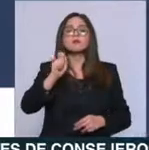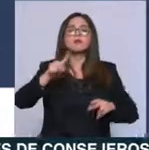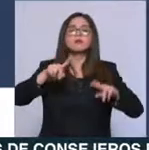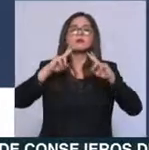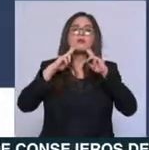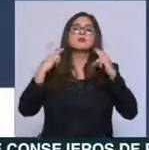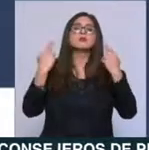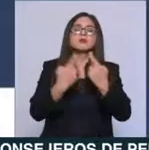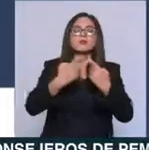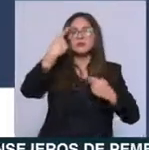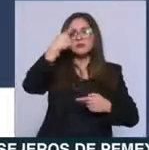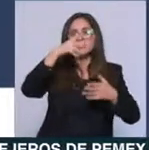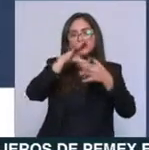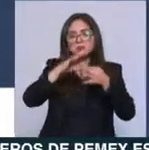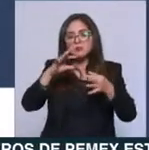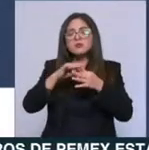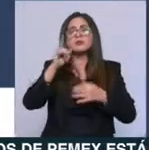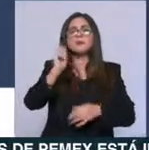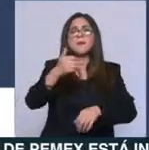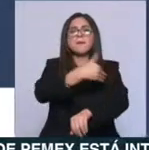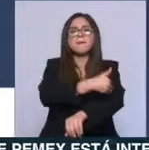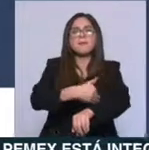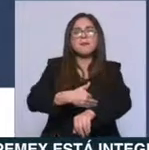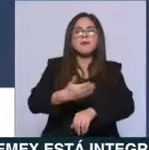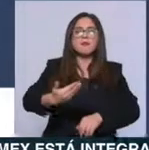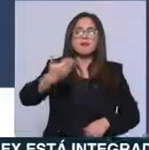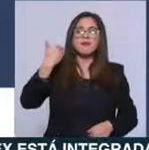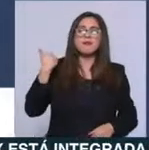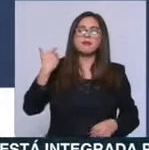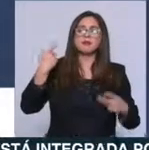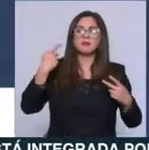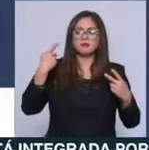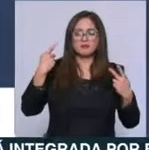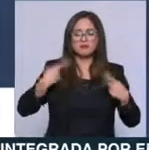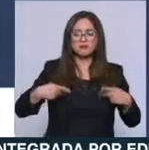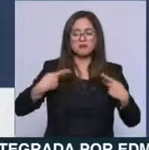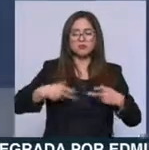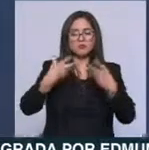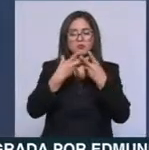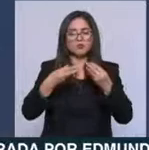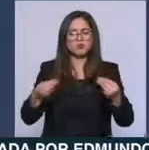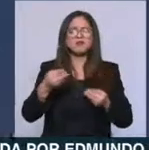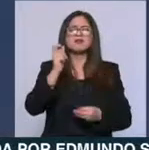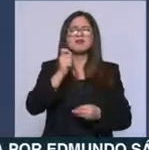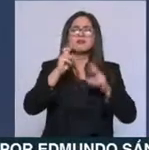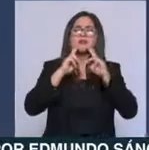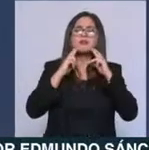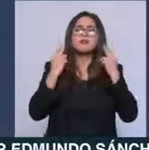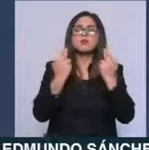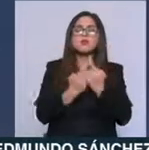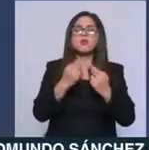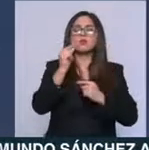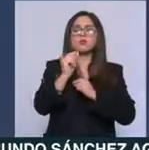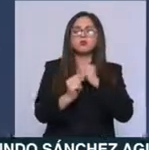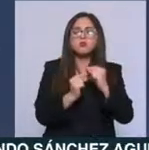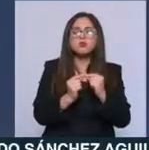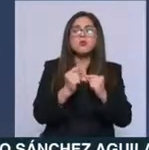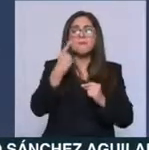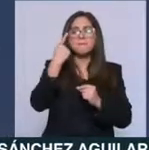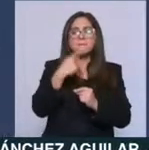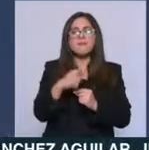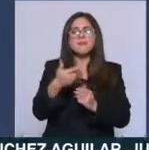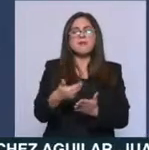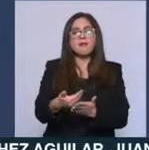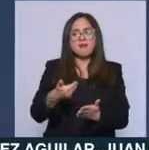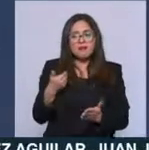con los familiares de las personas desaparecidas, una reunión que de alguna manera marca un antes y un después